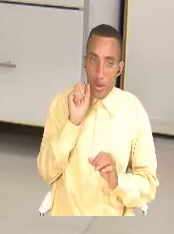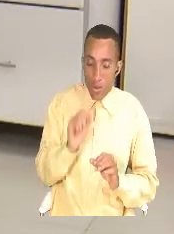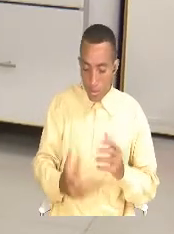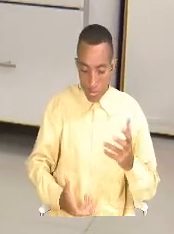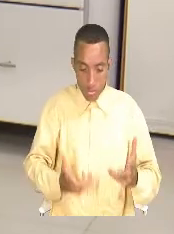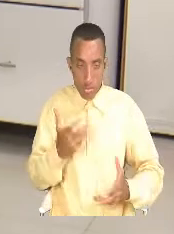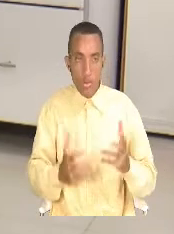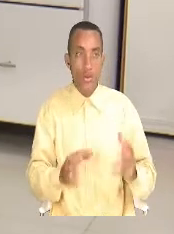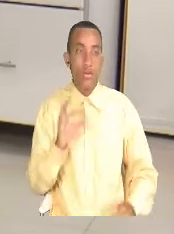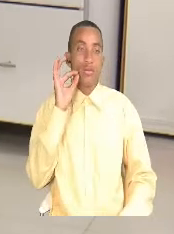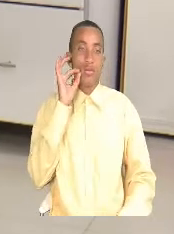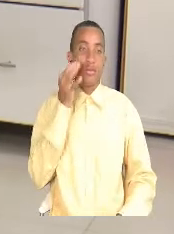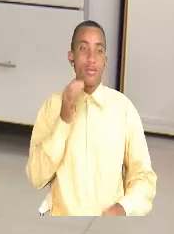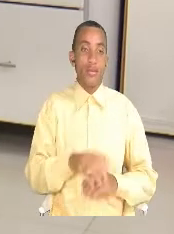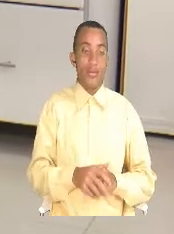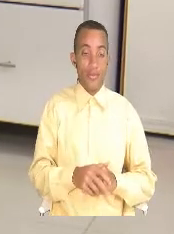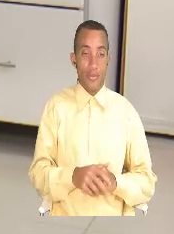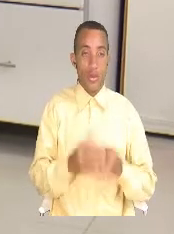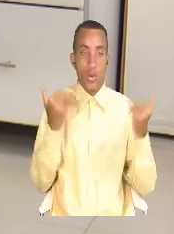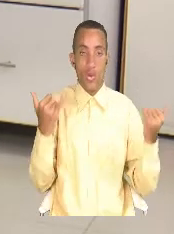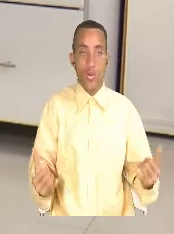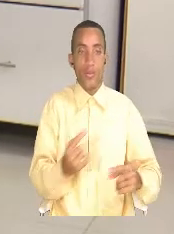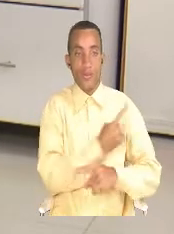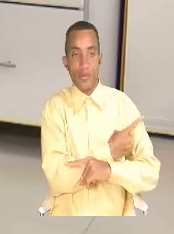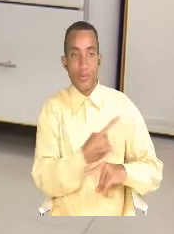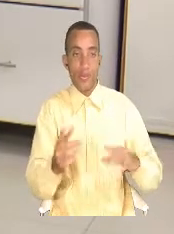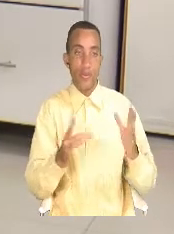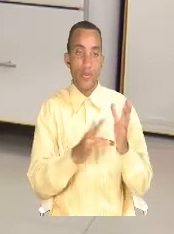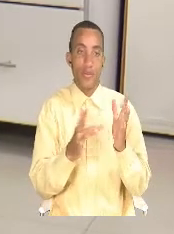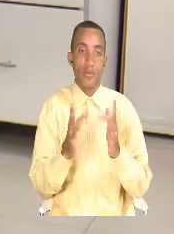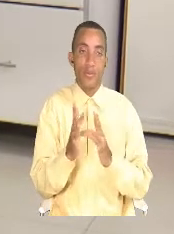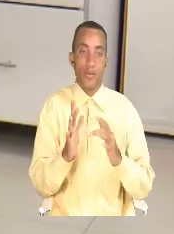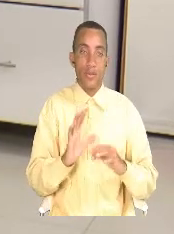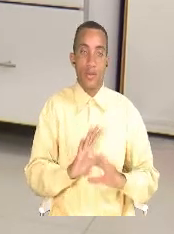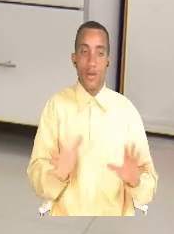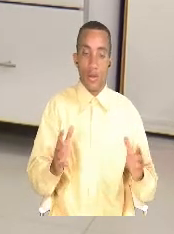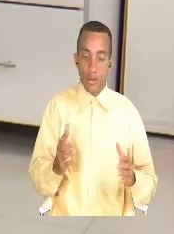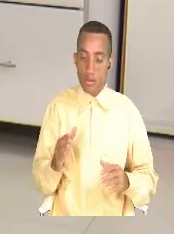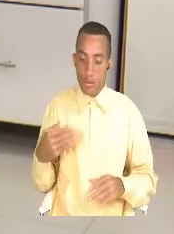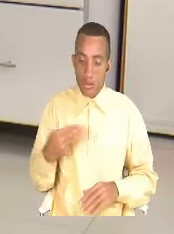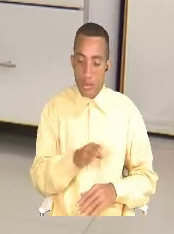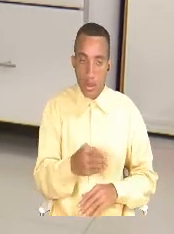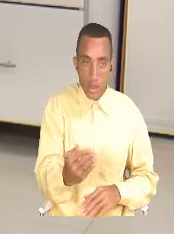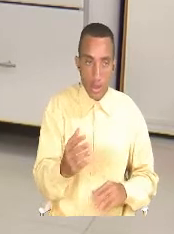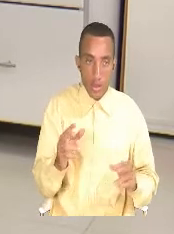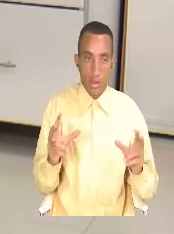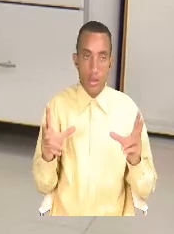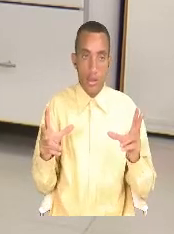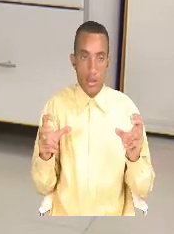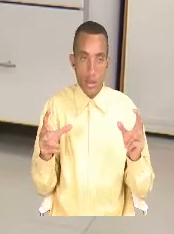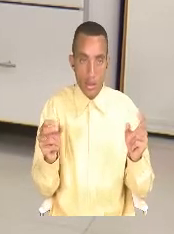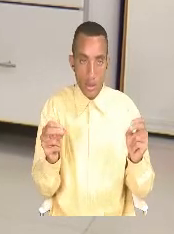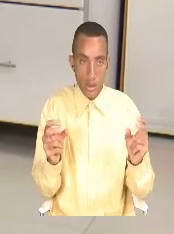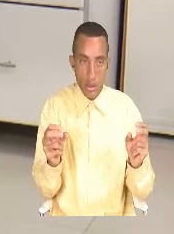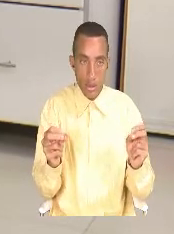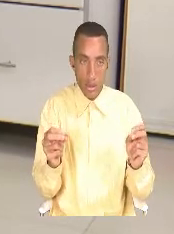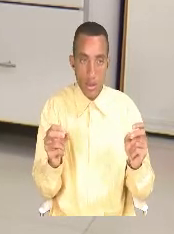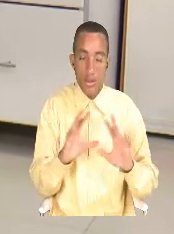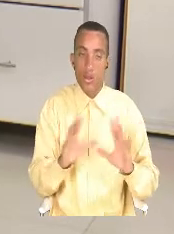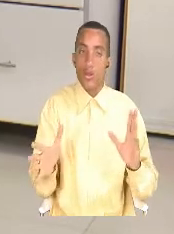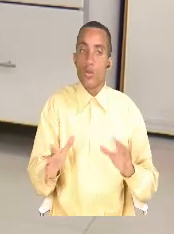excelente gusto. Hoy, como estamos en Semana Santa, vamos a seguir con lo que es pescados y mariscos. Vamos a preparar un arroz de atún con